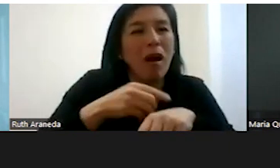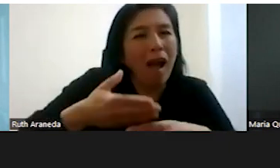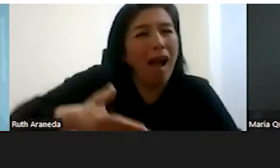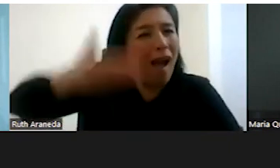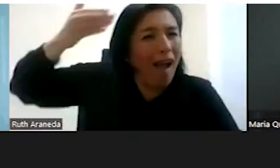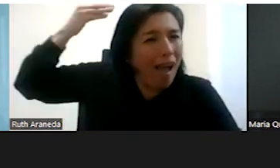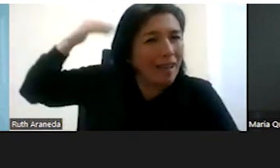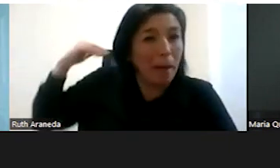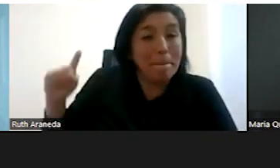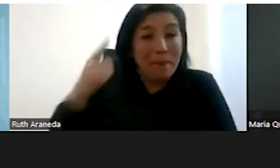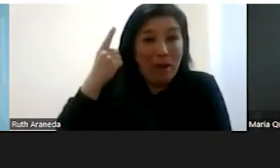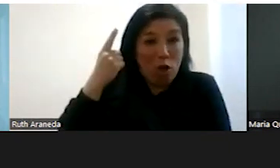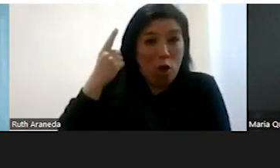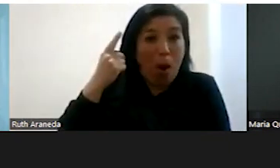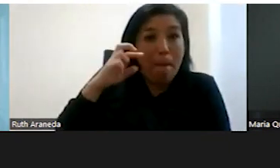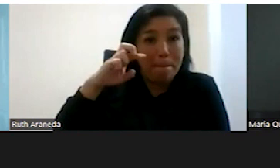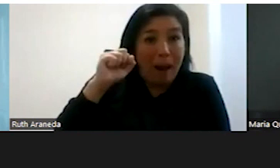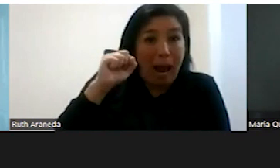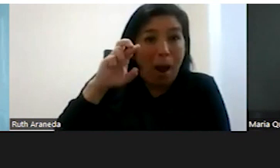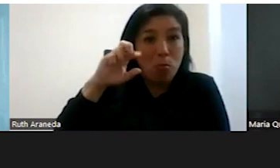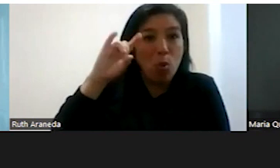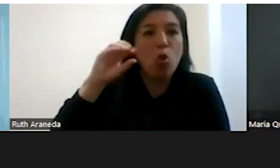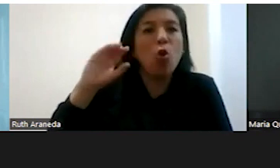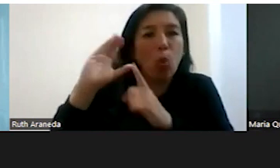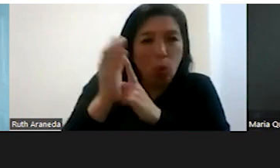Bato. Antes del Bato. Sí.